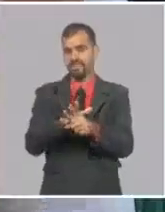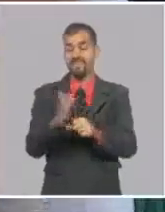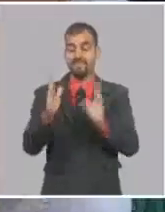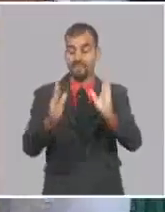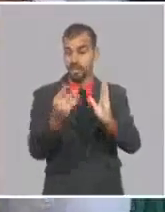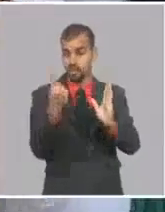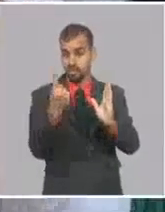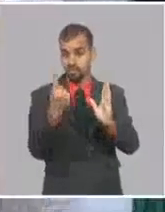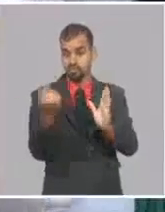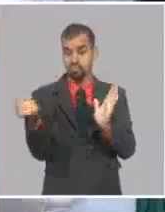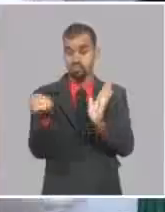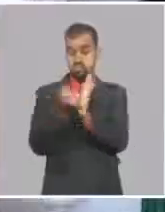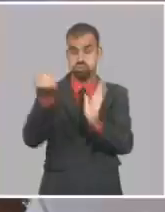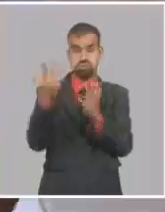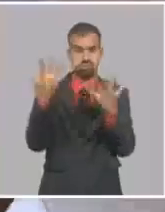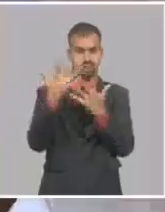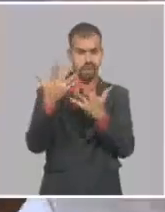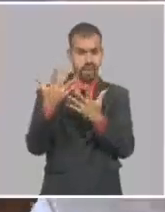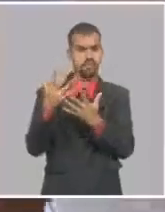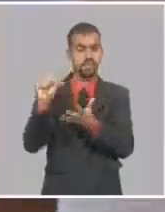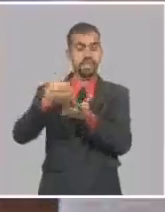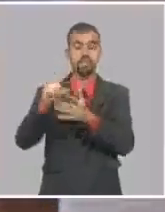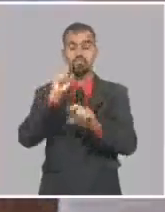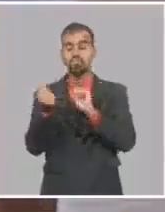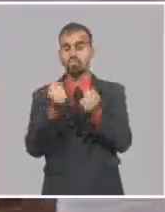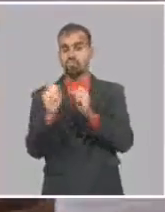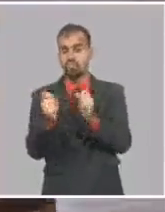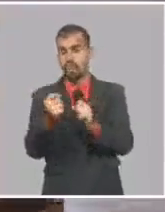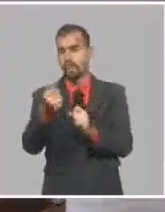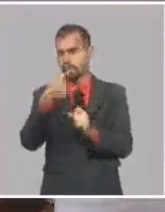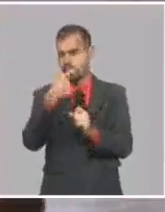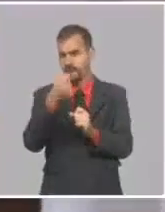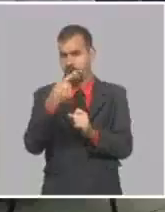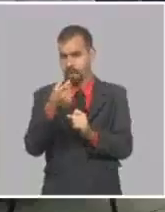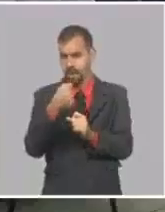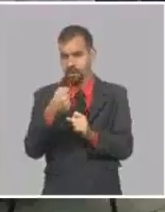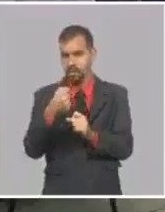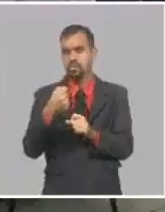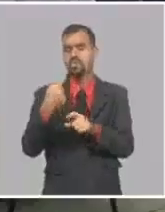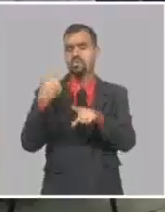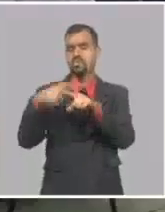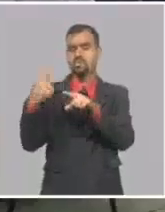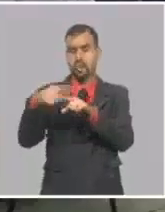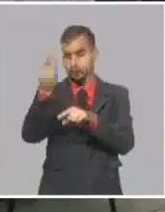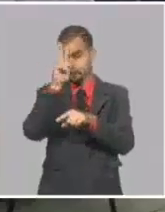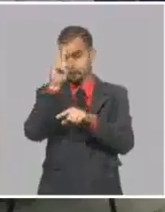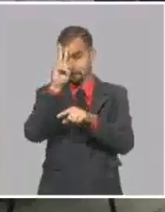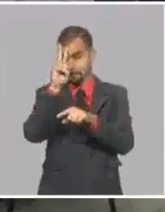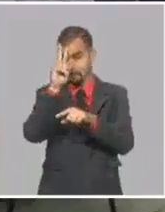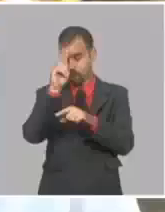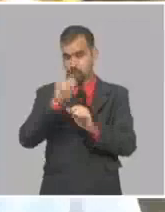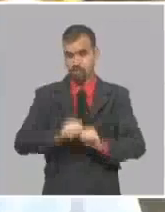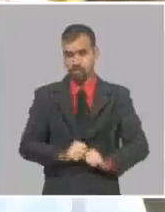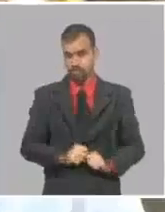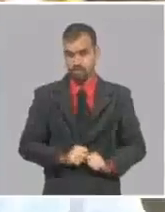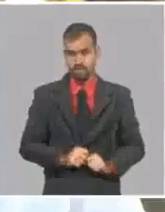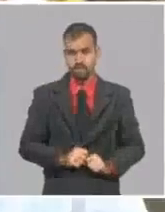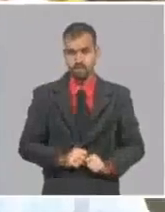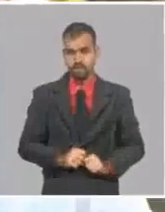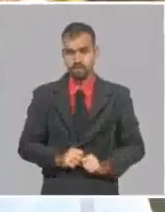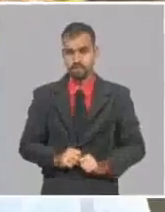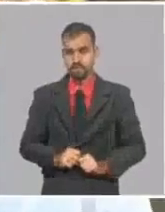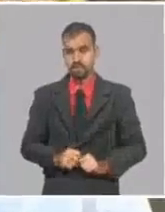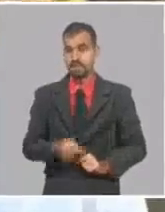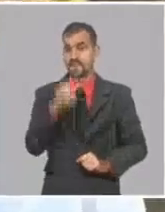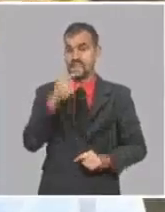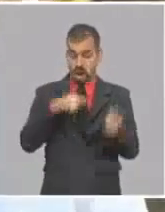de su aprobación por parte del Centro para el Control Estatal de Medicamentos, Equipos y Dispositivos Médicos, SEGMED. En este momento